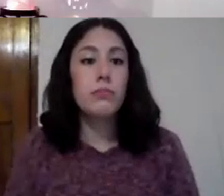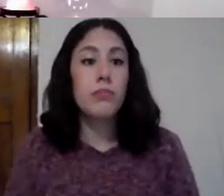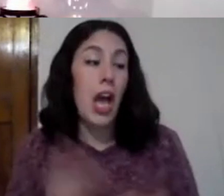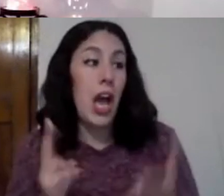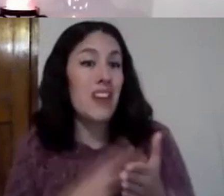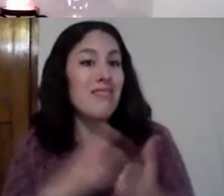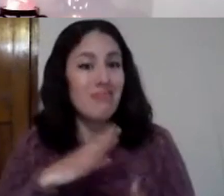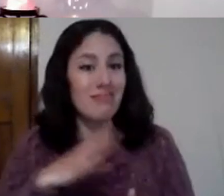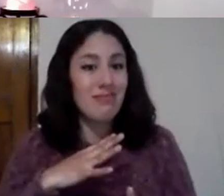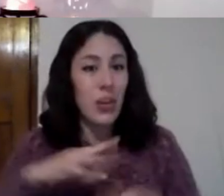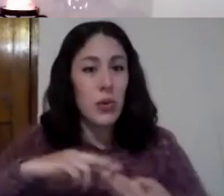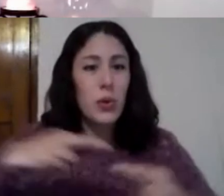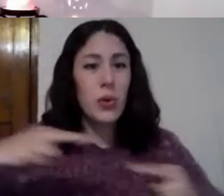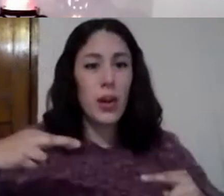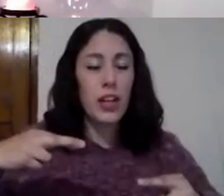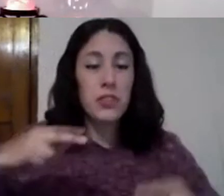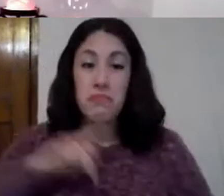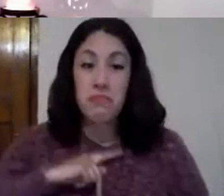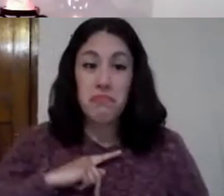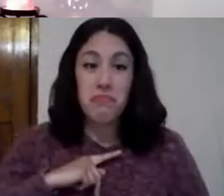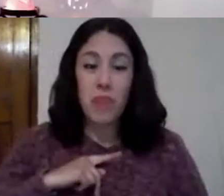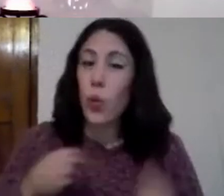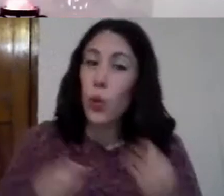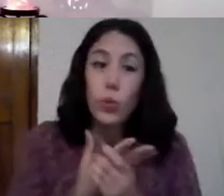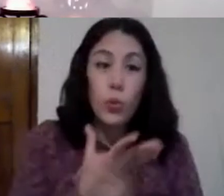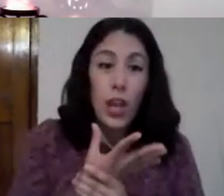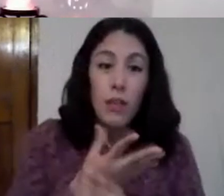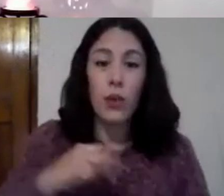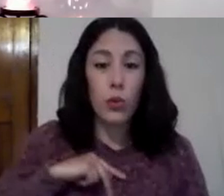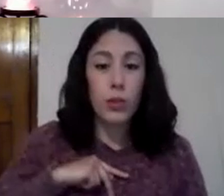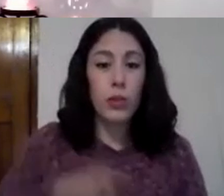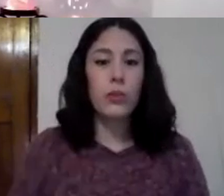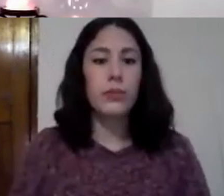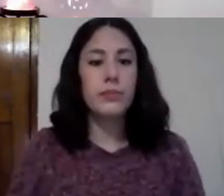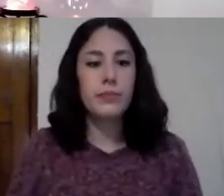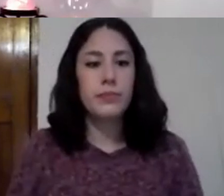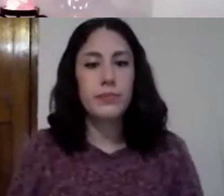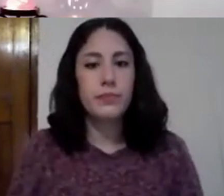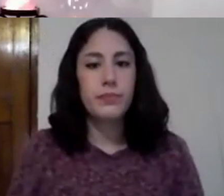puedo no puedo optar de otra forma lo que he hecho así ya soy